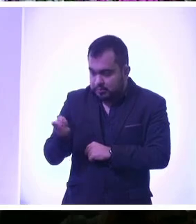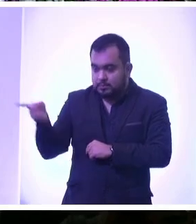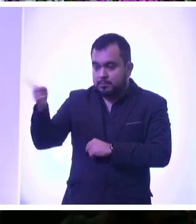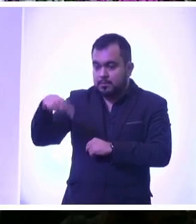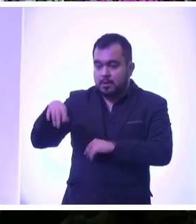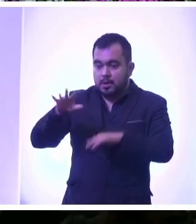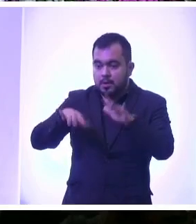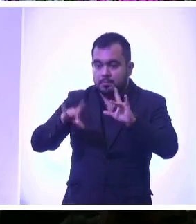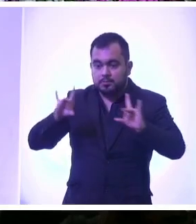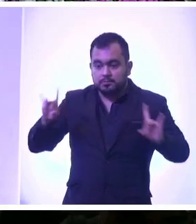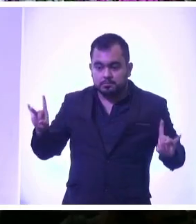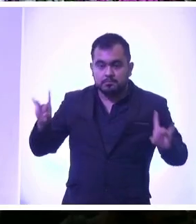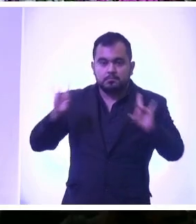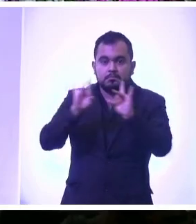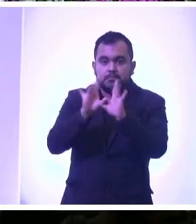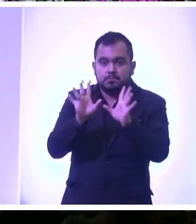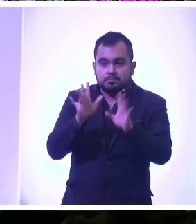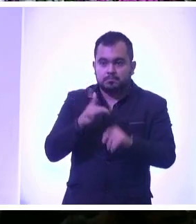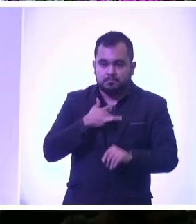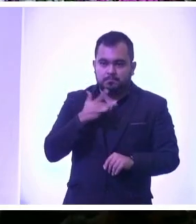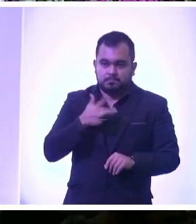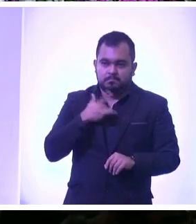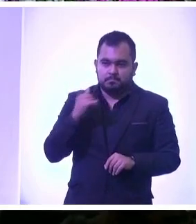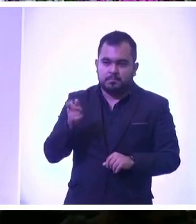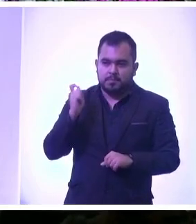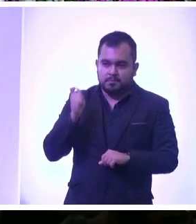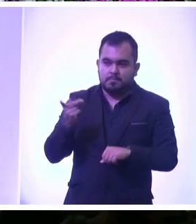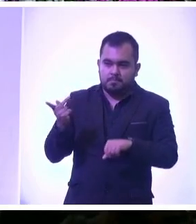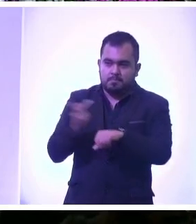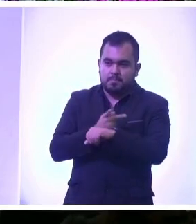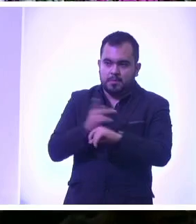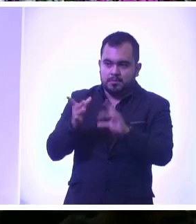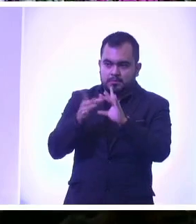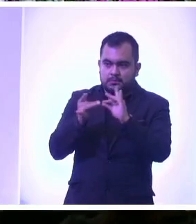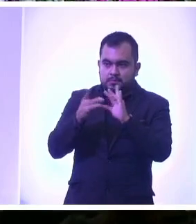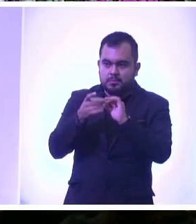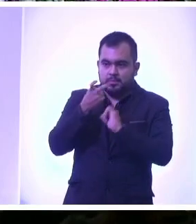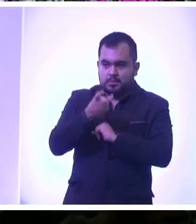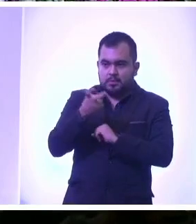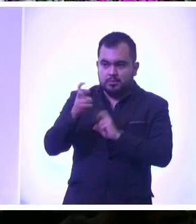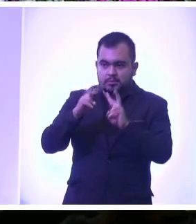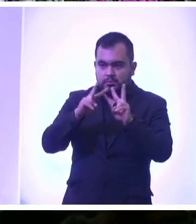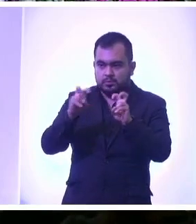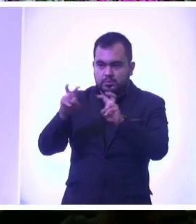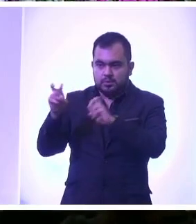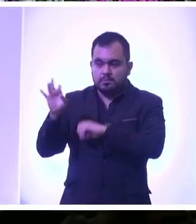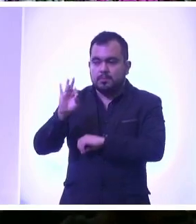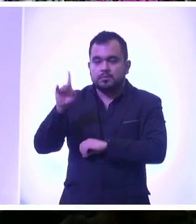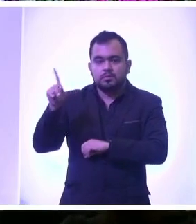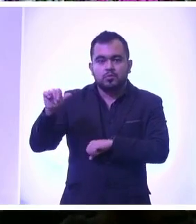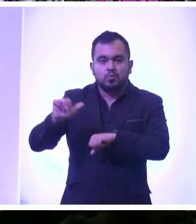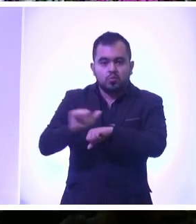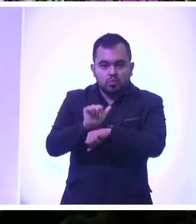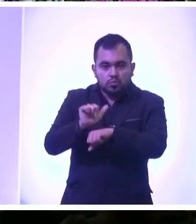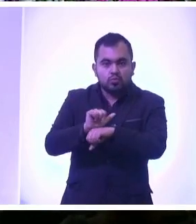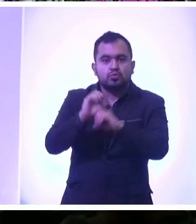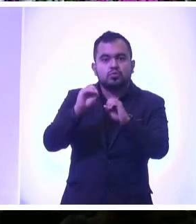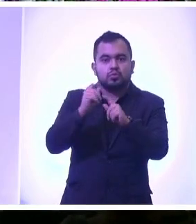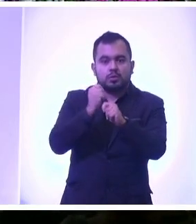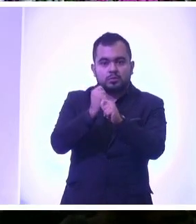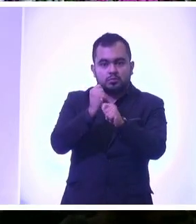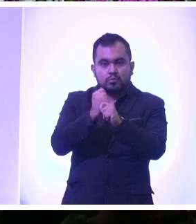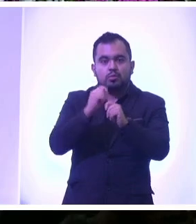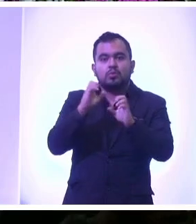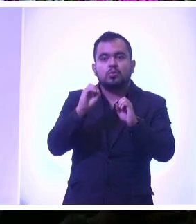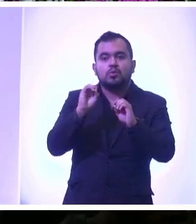fíjense lo que es lo canijo y creo que ahorita Peter va a platicar de esos temas si ustedes van en el en el coche o en el transporte y de